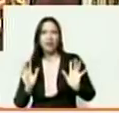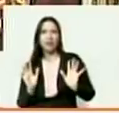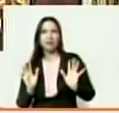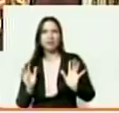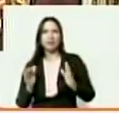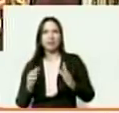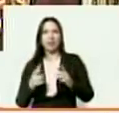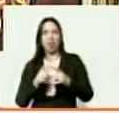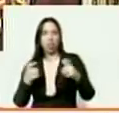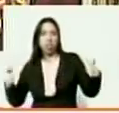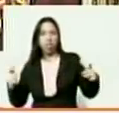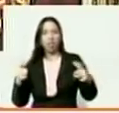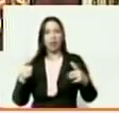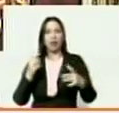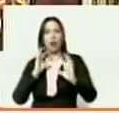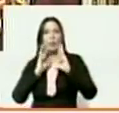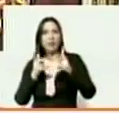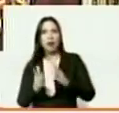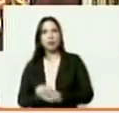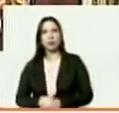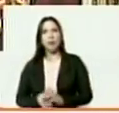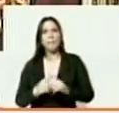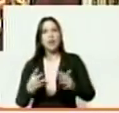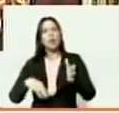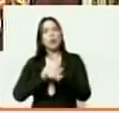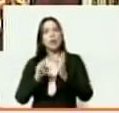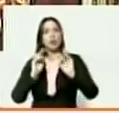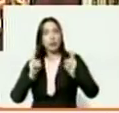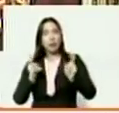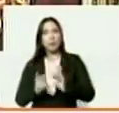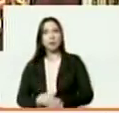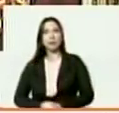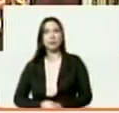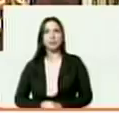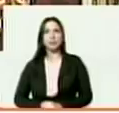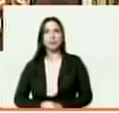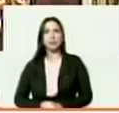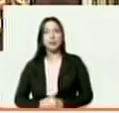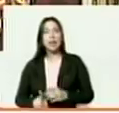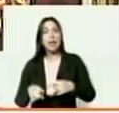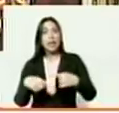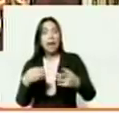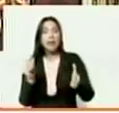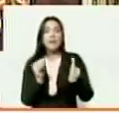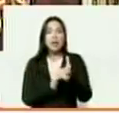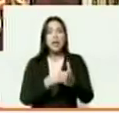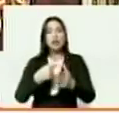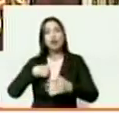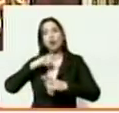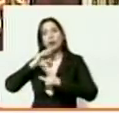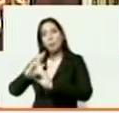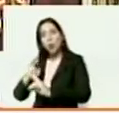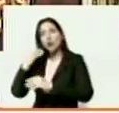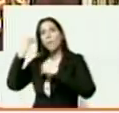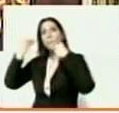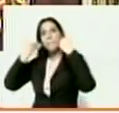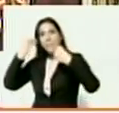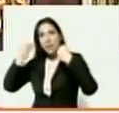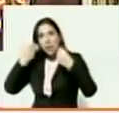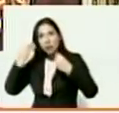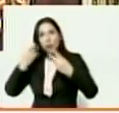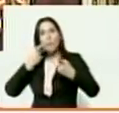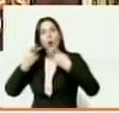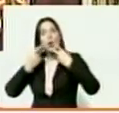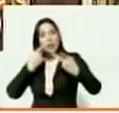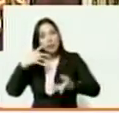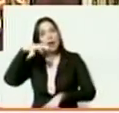extender ese comentario. Pero volviendo al tema, cada vez que yo respondo lo que creo y lo que es política